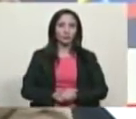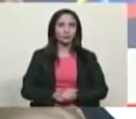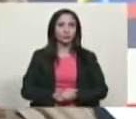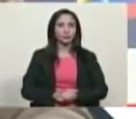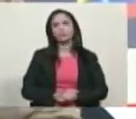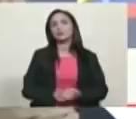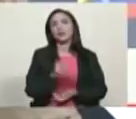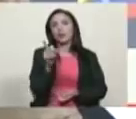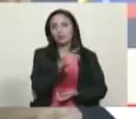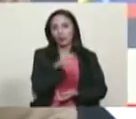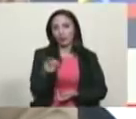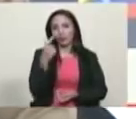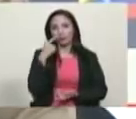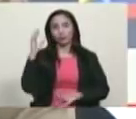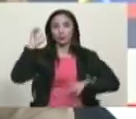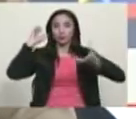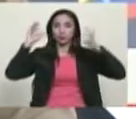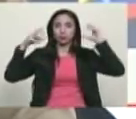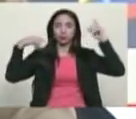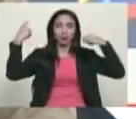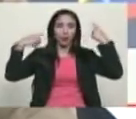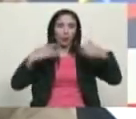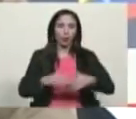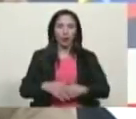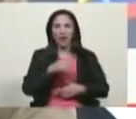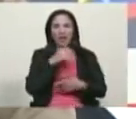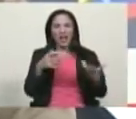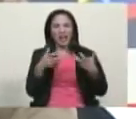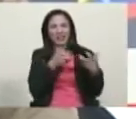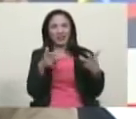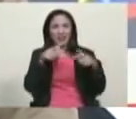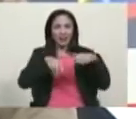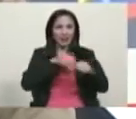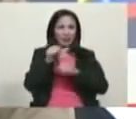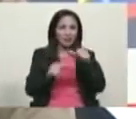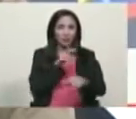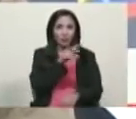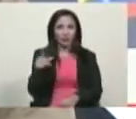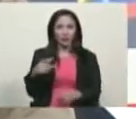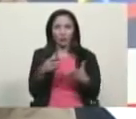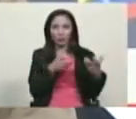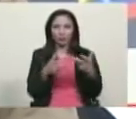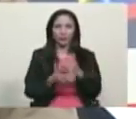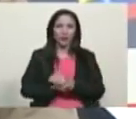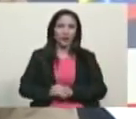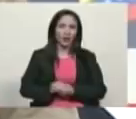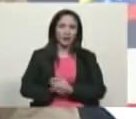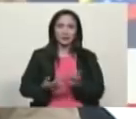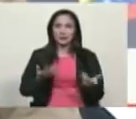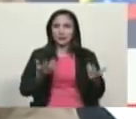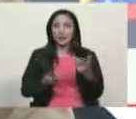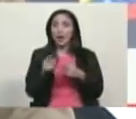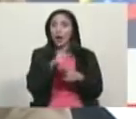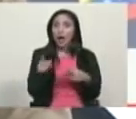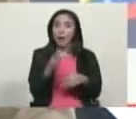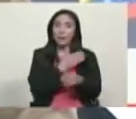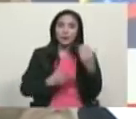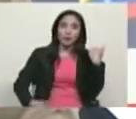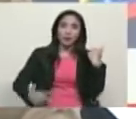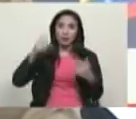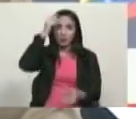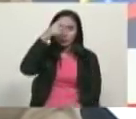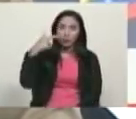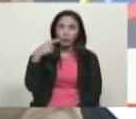Es una locura hablar de guerra en este siglo XXI. Es una locura, señor Donald Trump,